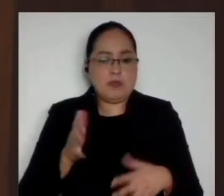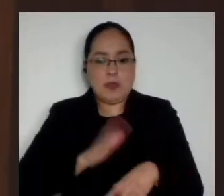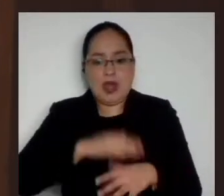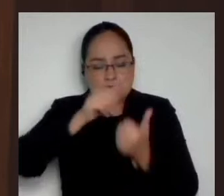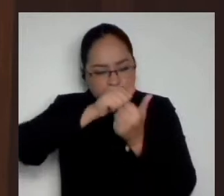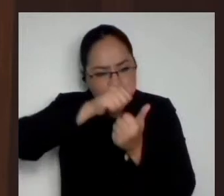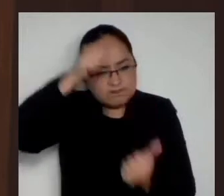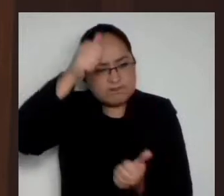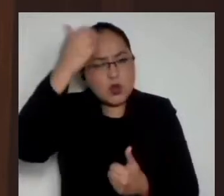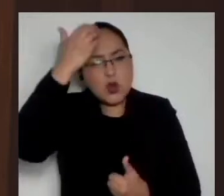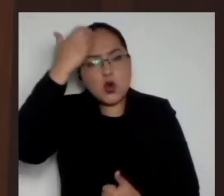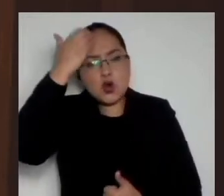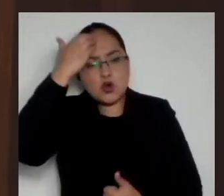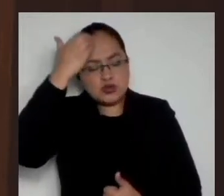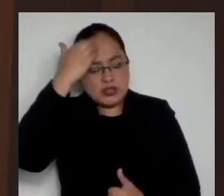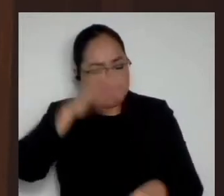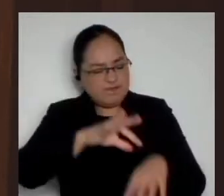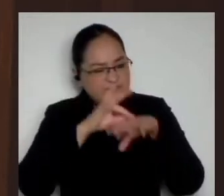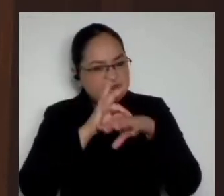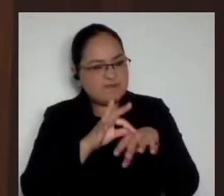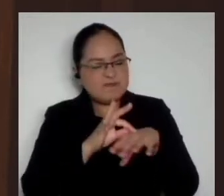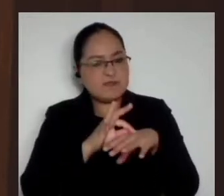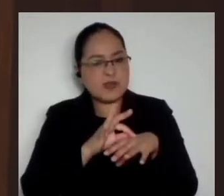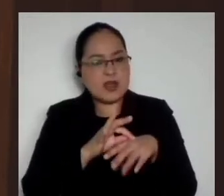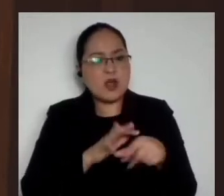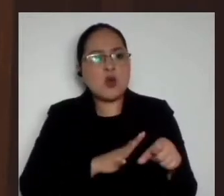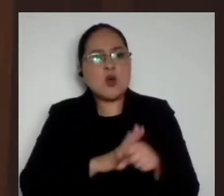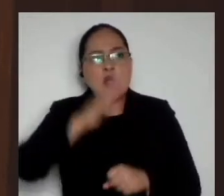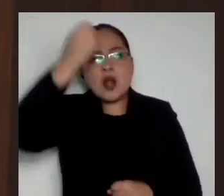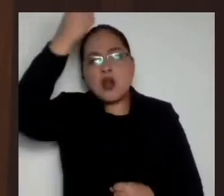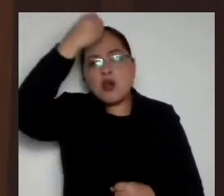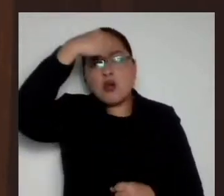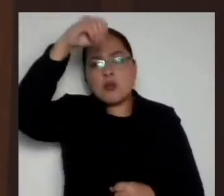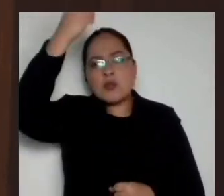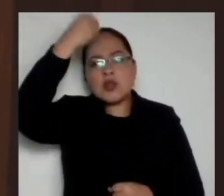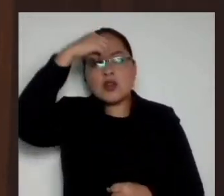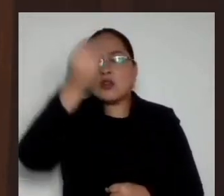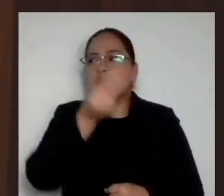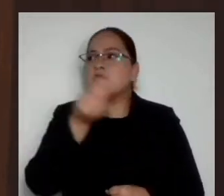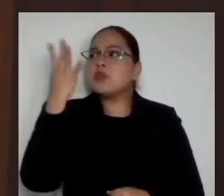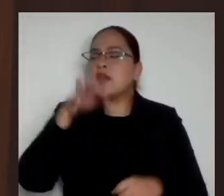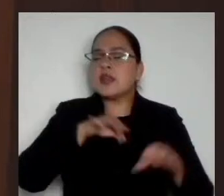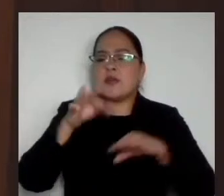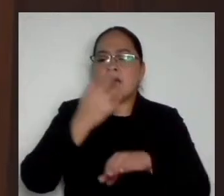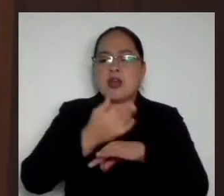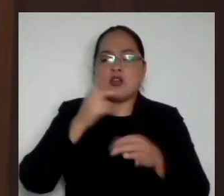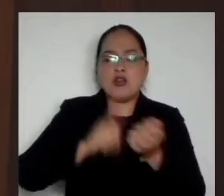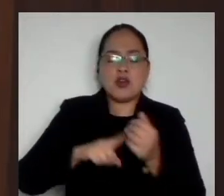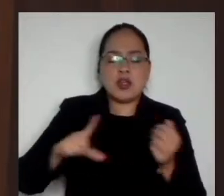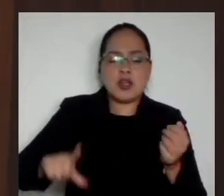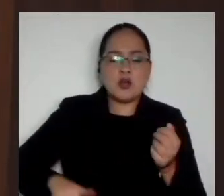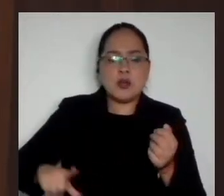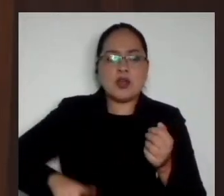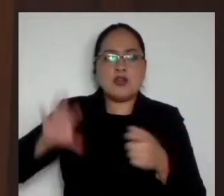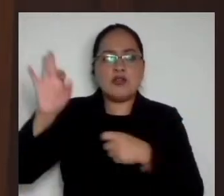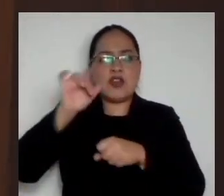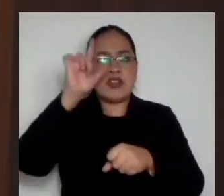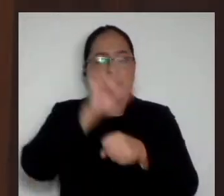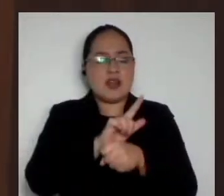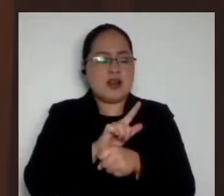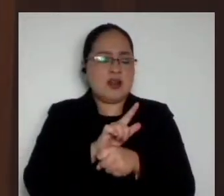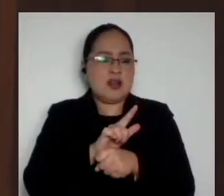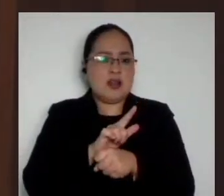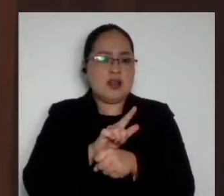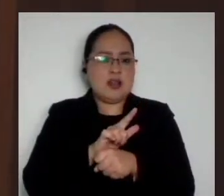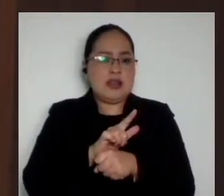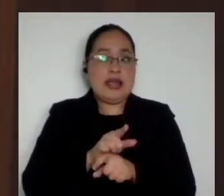de primera voz, la opinión de los funcionarios federales, que son los funcionarios de la